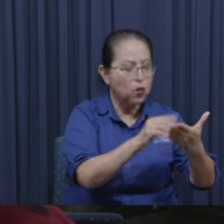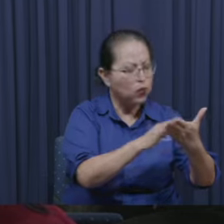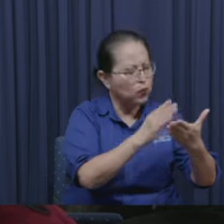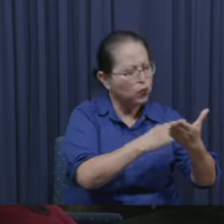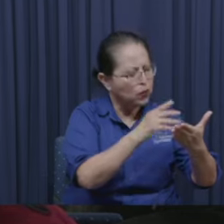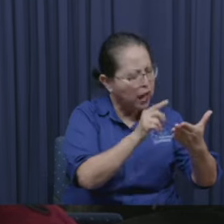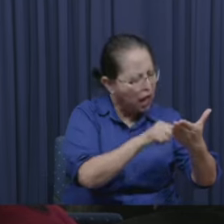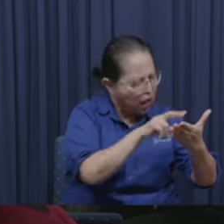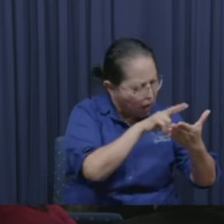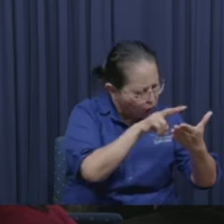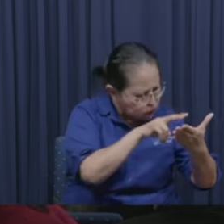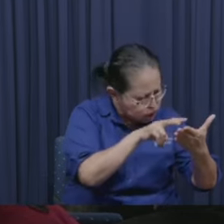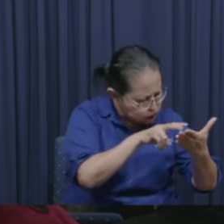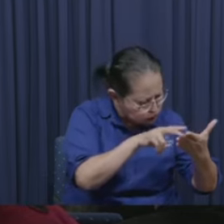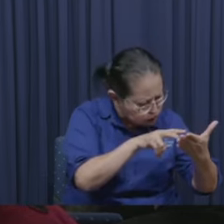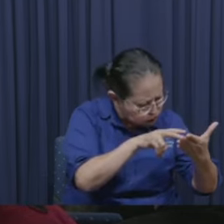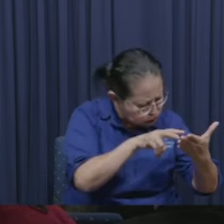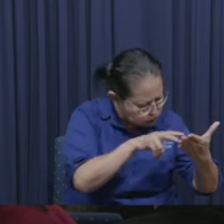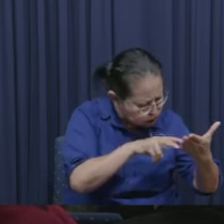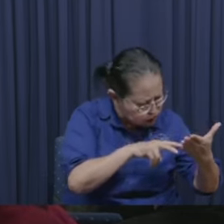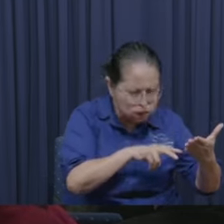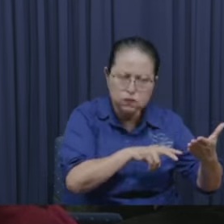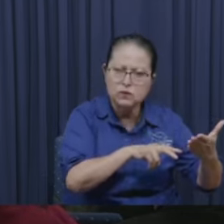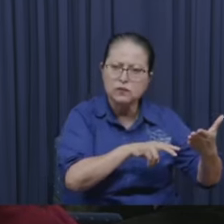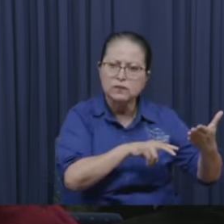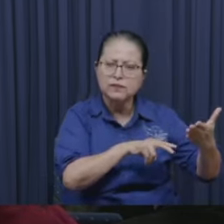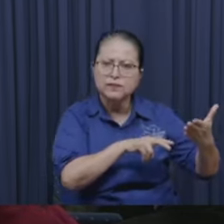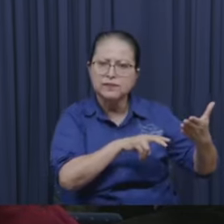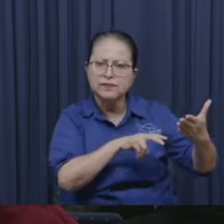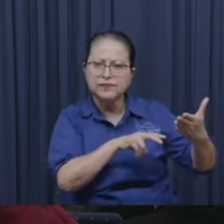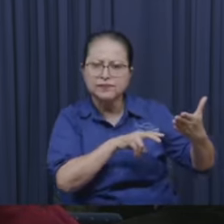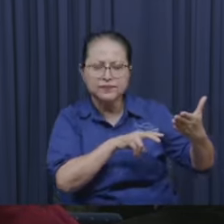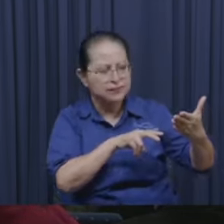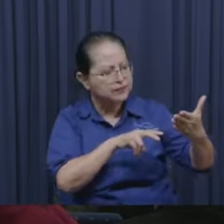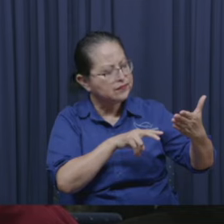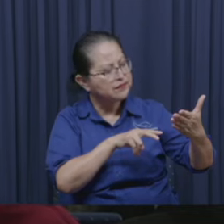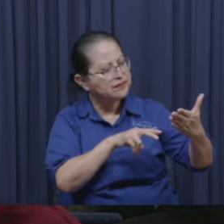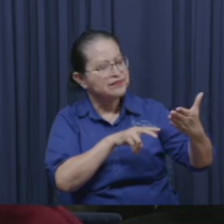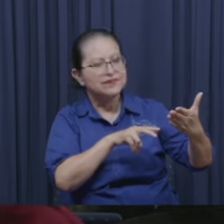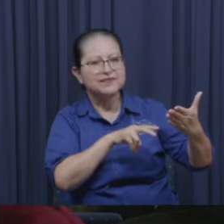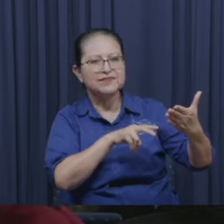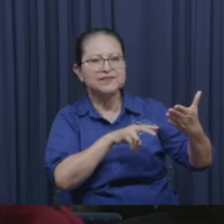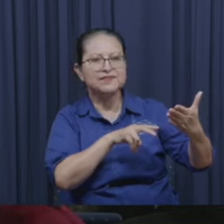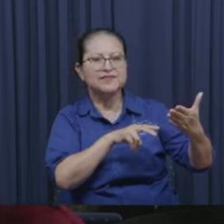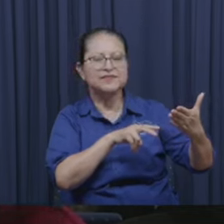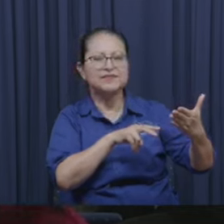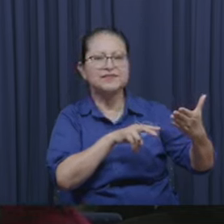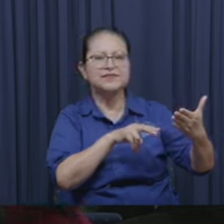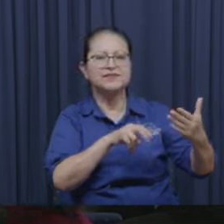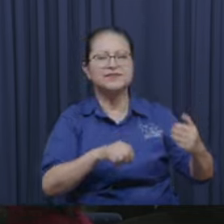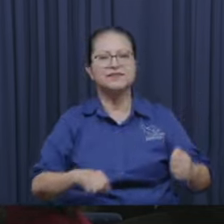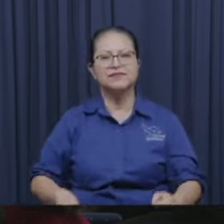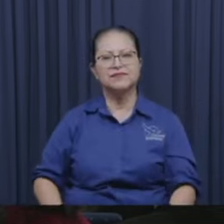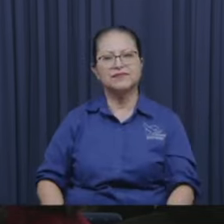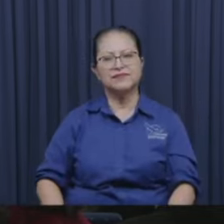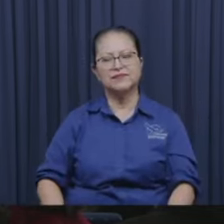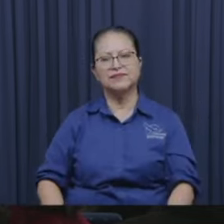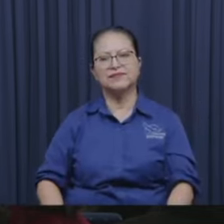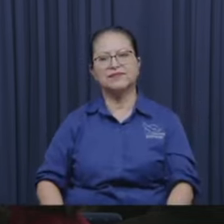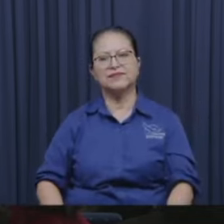eh No no no no no es este es que se me cruzaron ahí los cables y puse como 25 temas